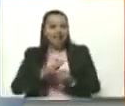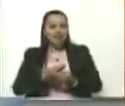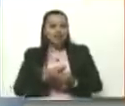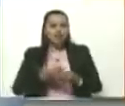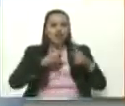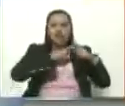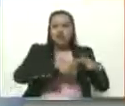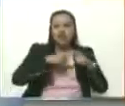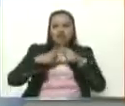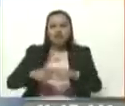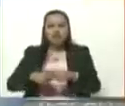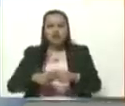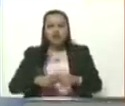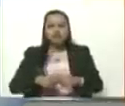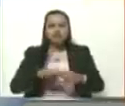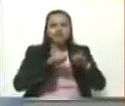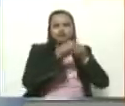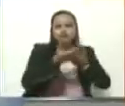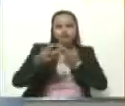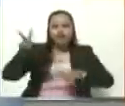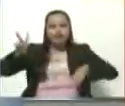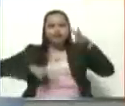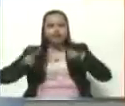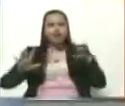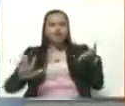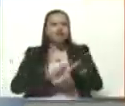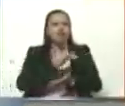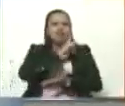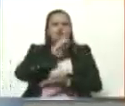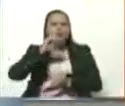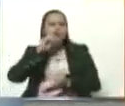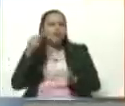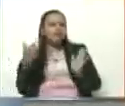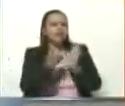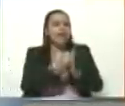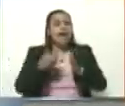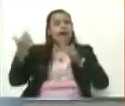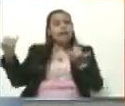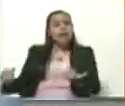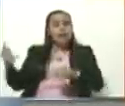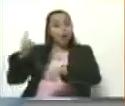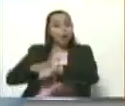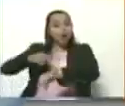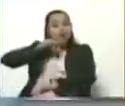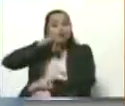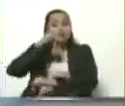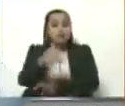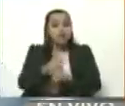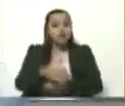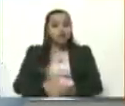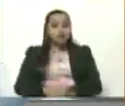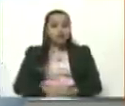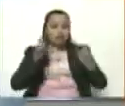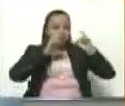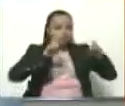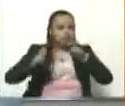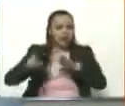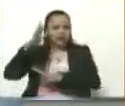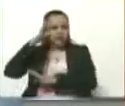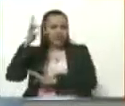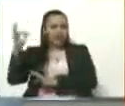talleres y conversatorios denominado es hora de denunciar dictado por fiscales con